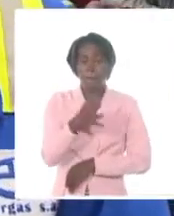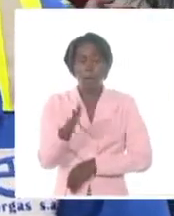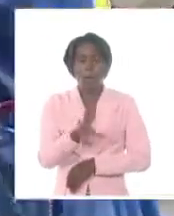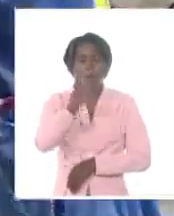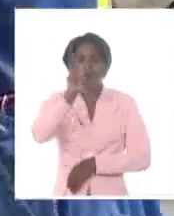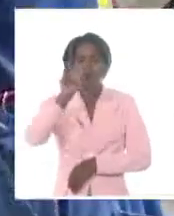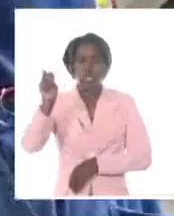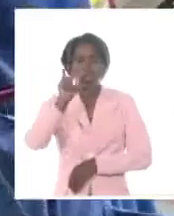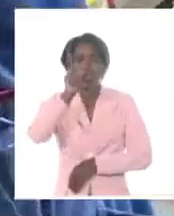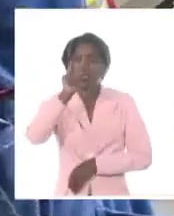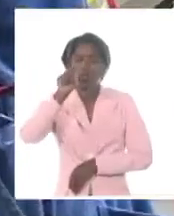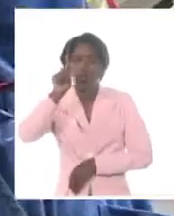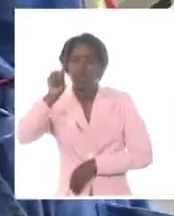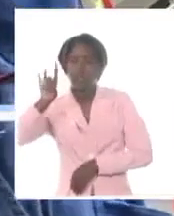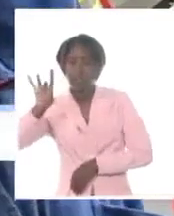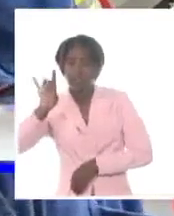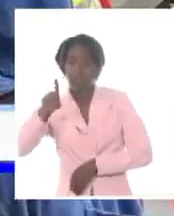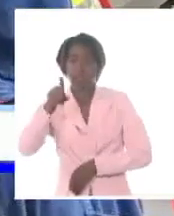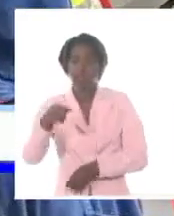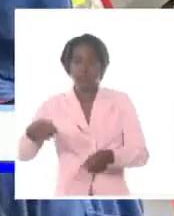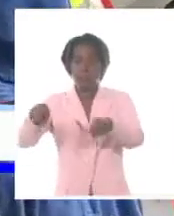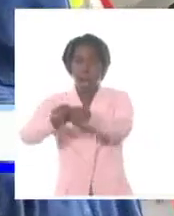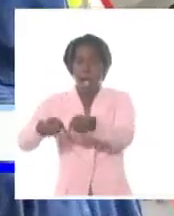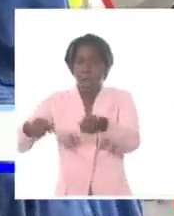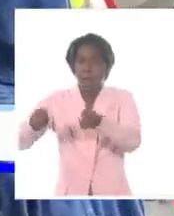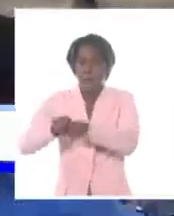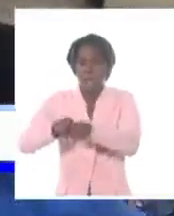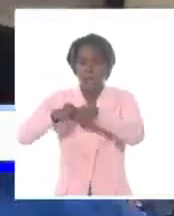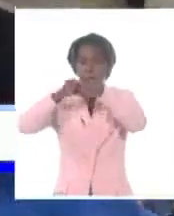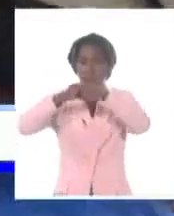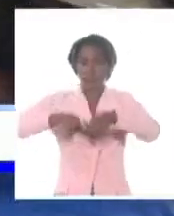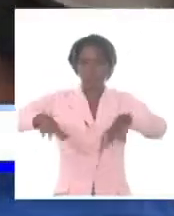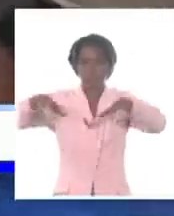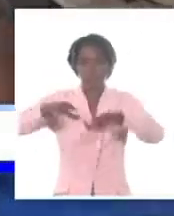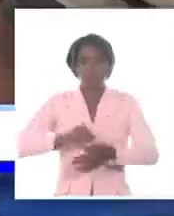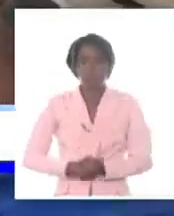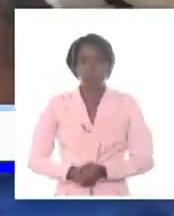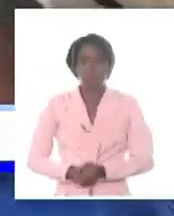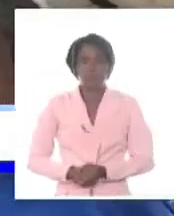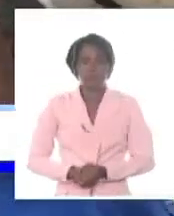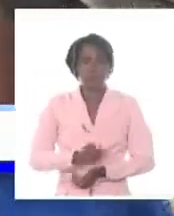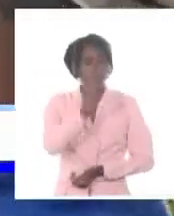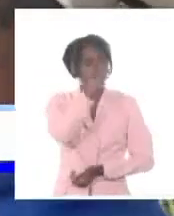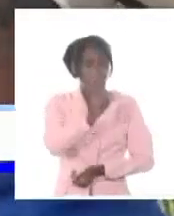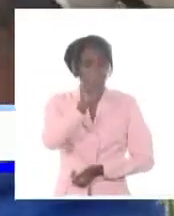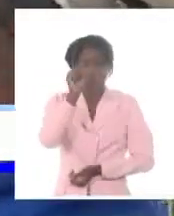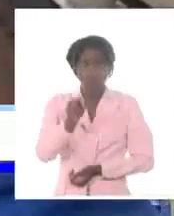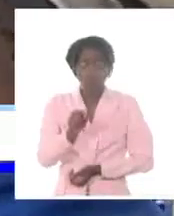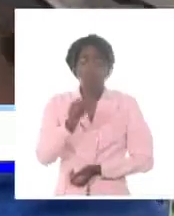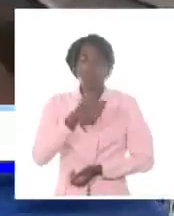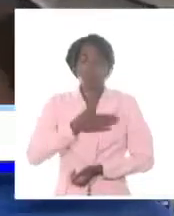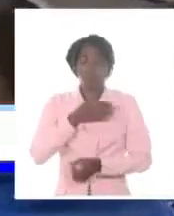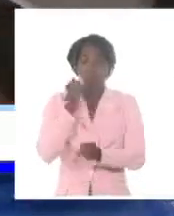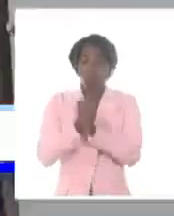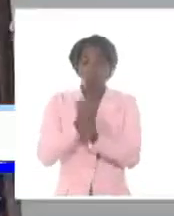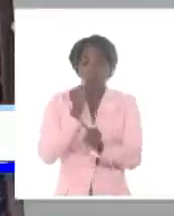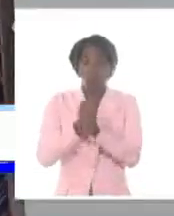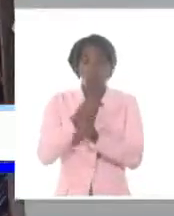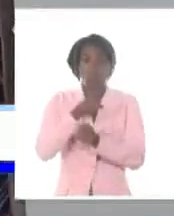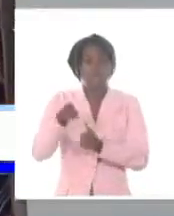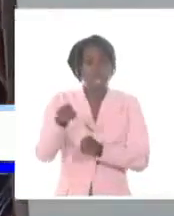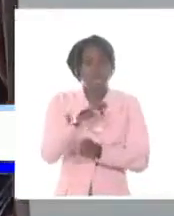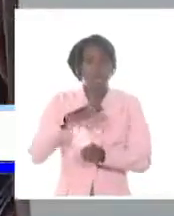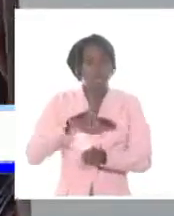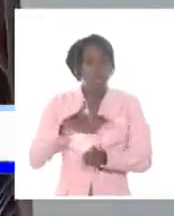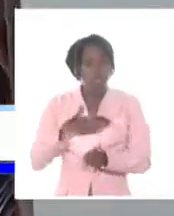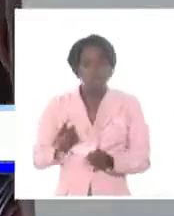215 megawatts. Ingenieros, especialistas y técnicos cubanos asumieron totalmente la intervención.